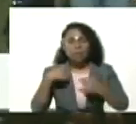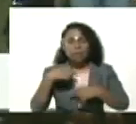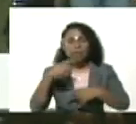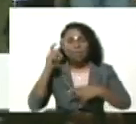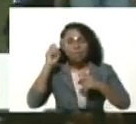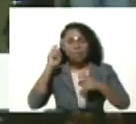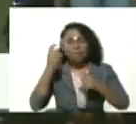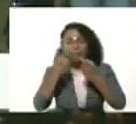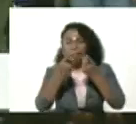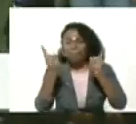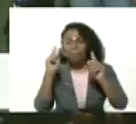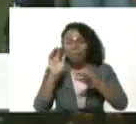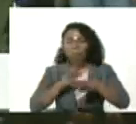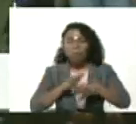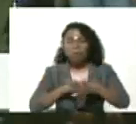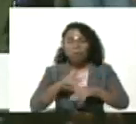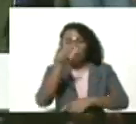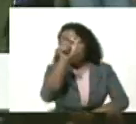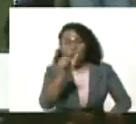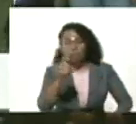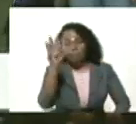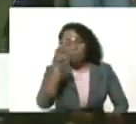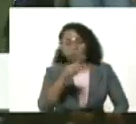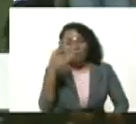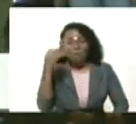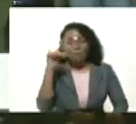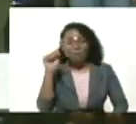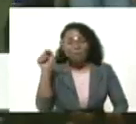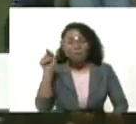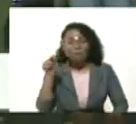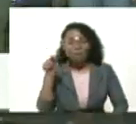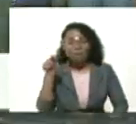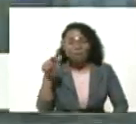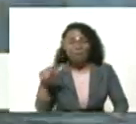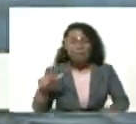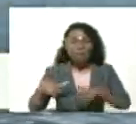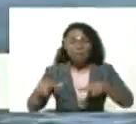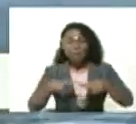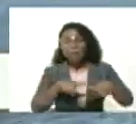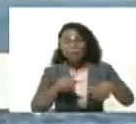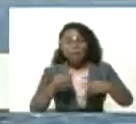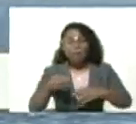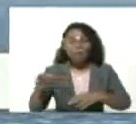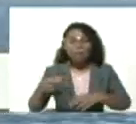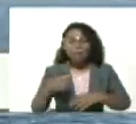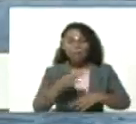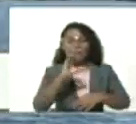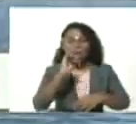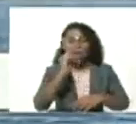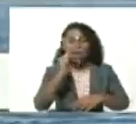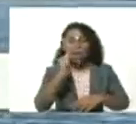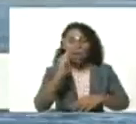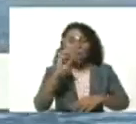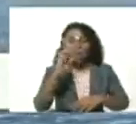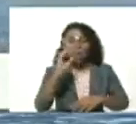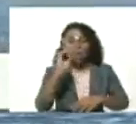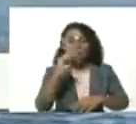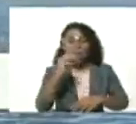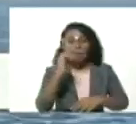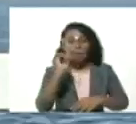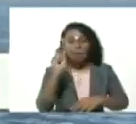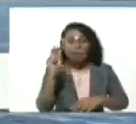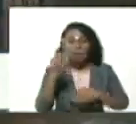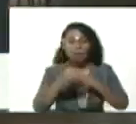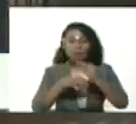fenómeno que ocurre acá es que Ciudad Guayana está precisamente en el lugar donde el río Caroní, nuestro importantísimo río, el que